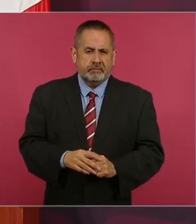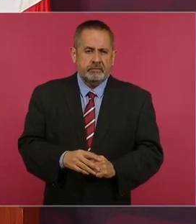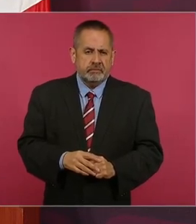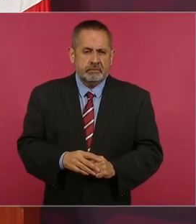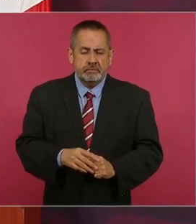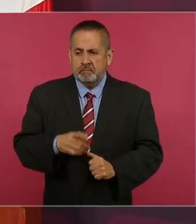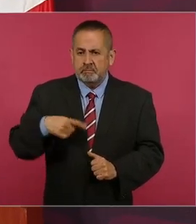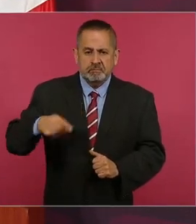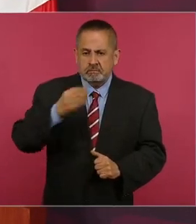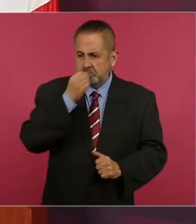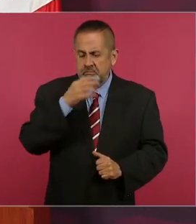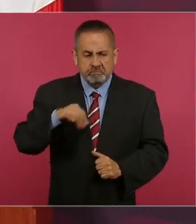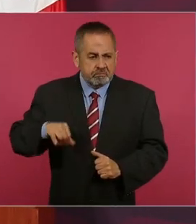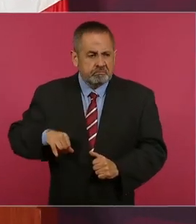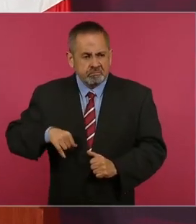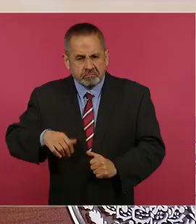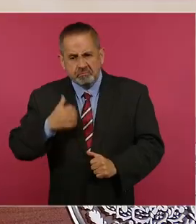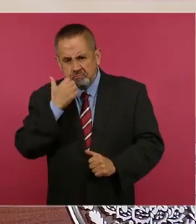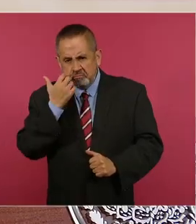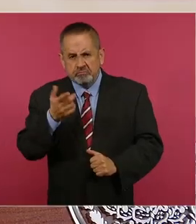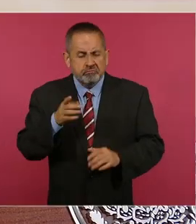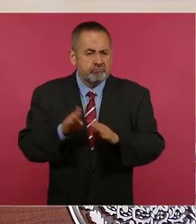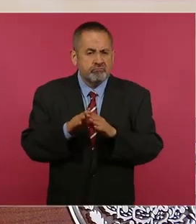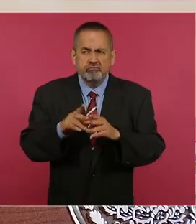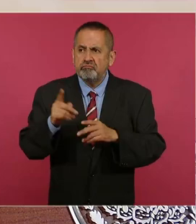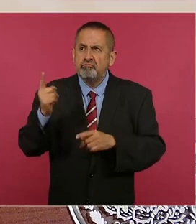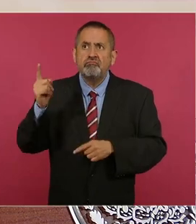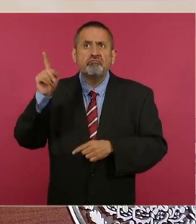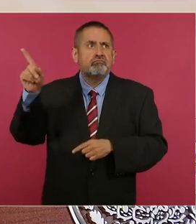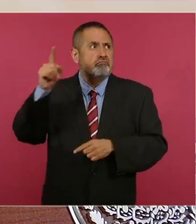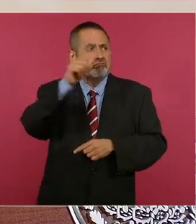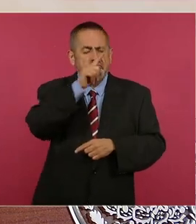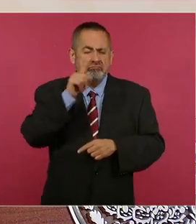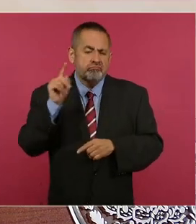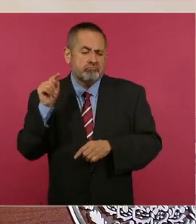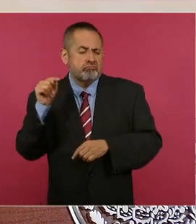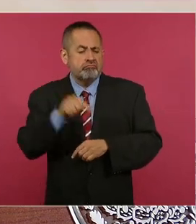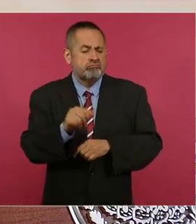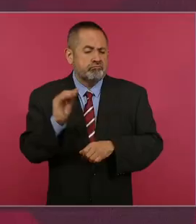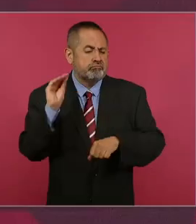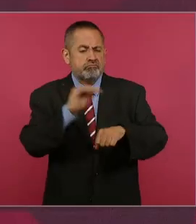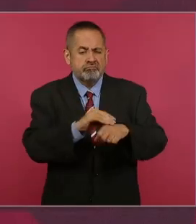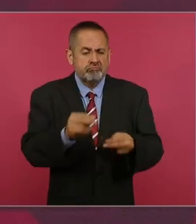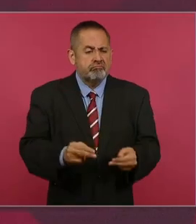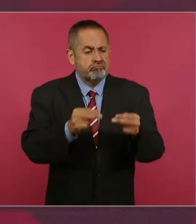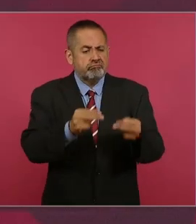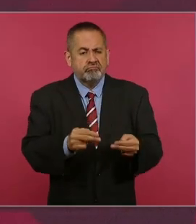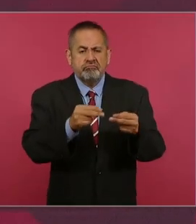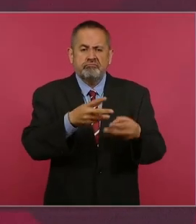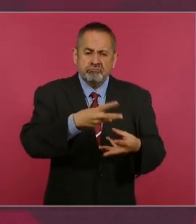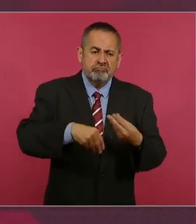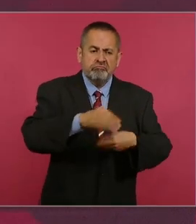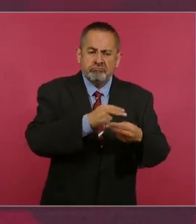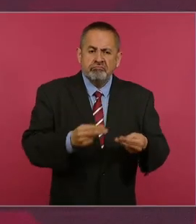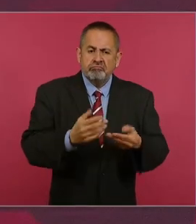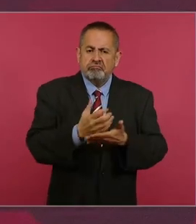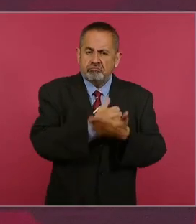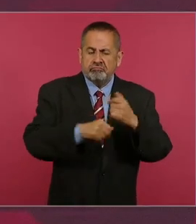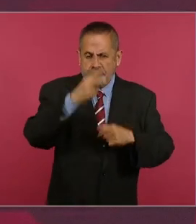mucho interés en invertir en el país, mucho